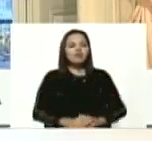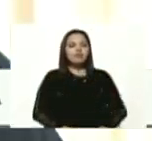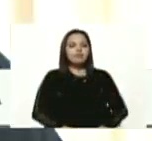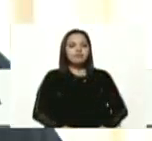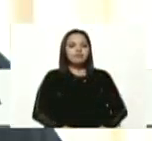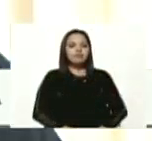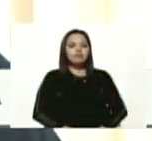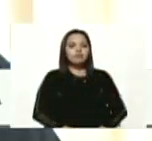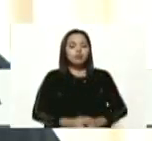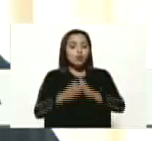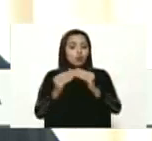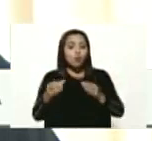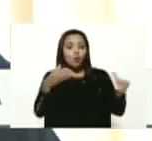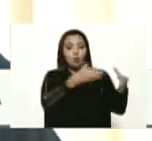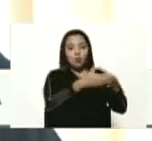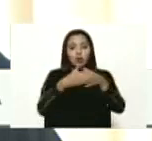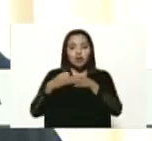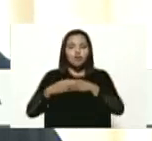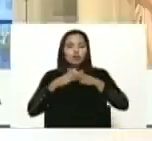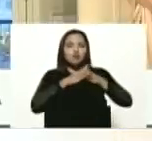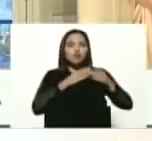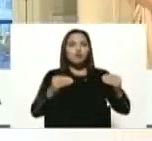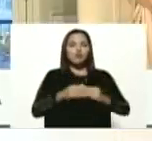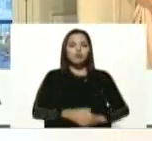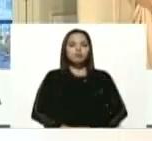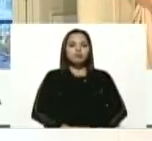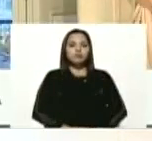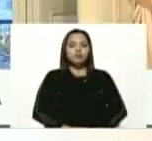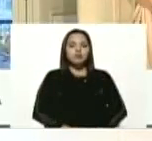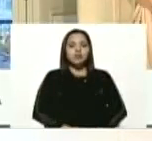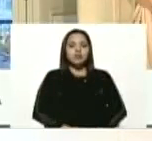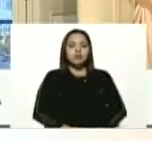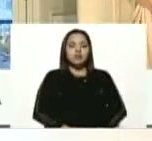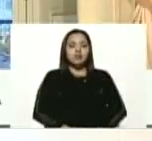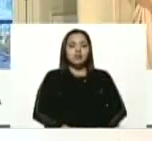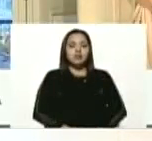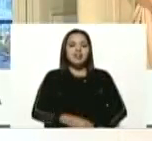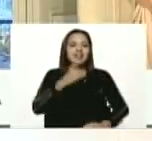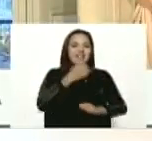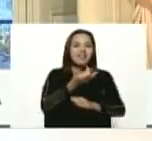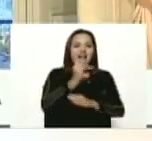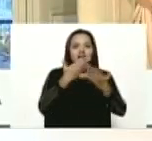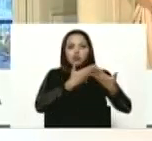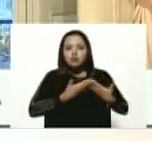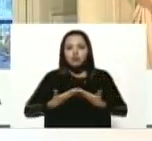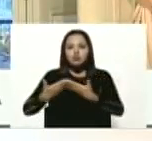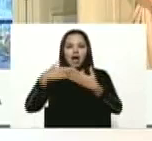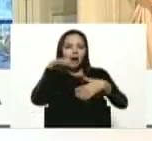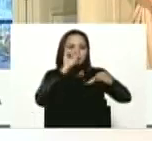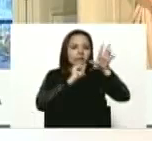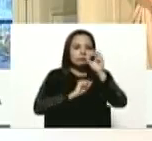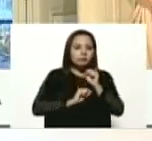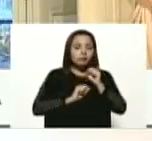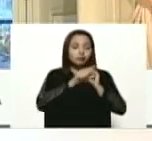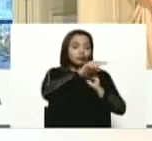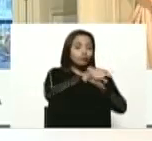Laya, todo tu equipo y todo el equipo de Come Pescado debe estudiarlo. Gracie Barrio,